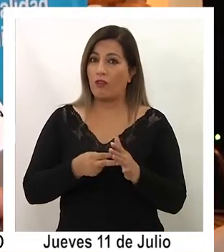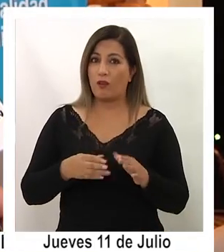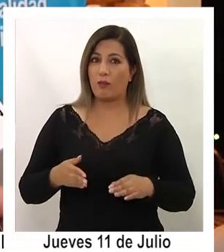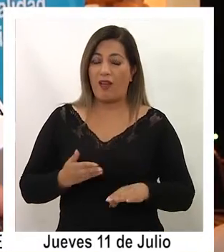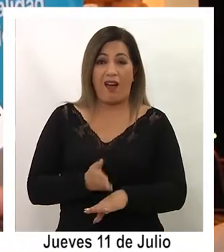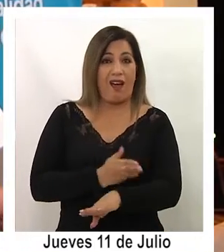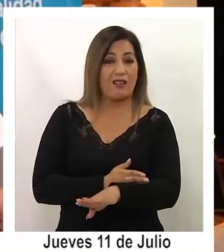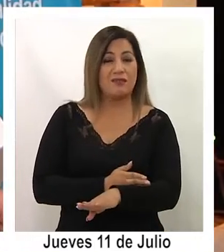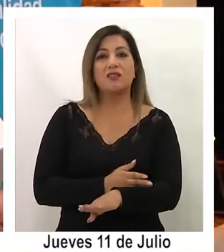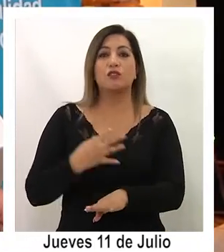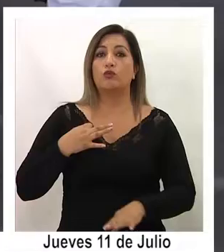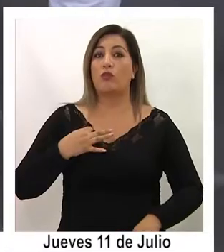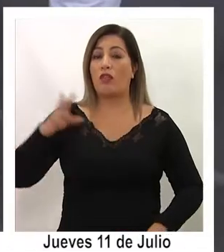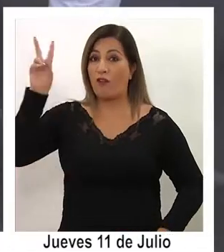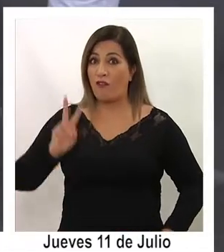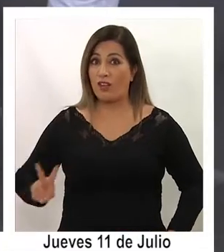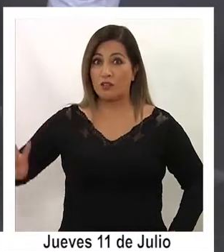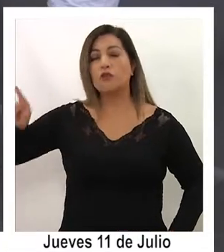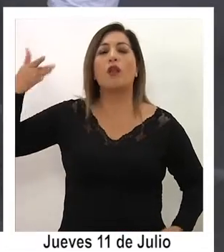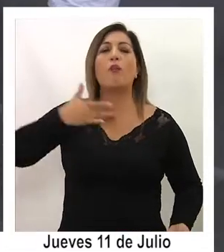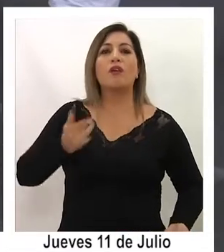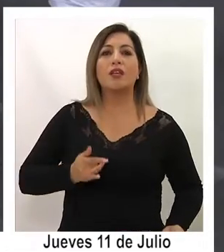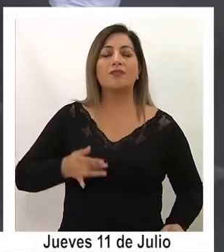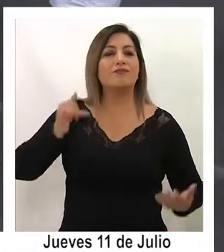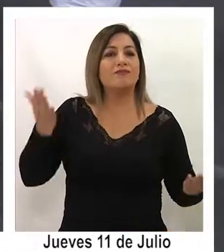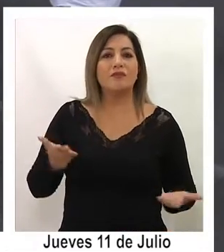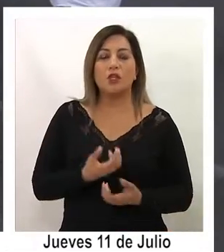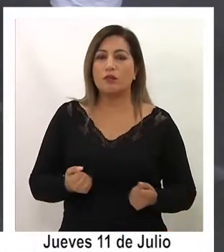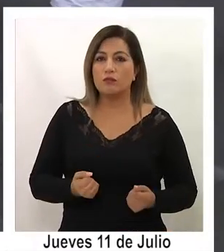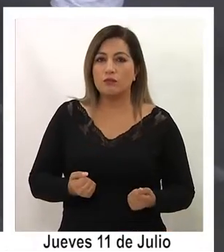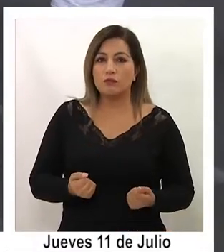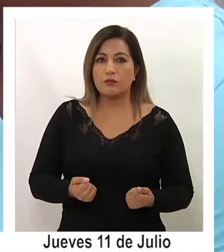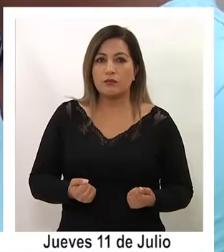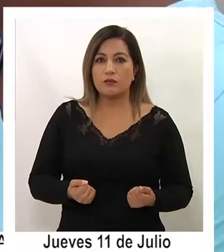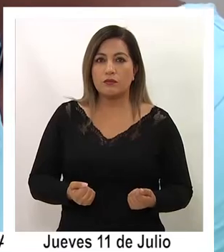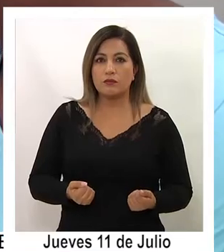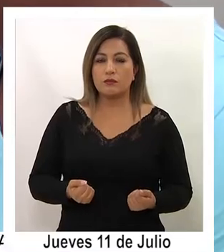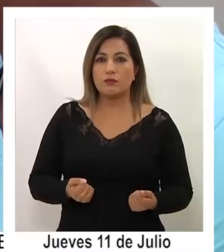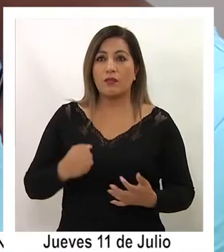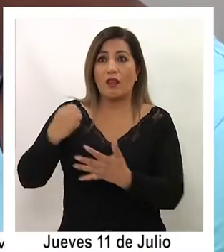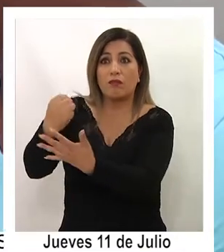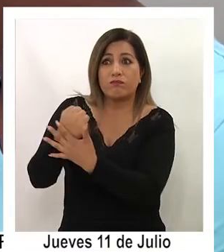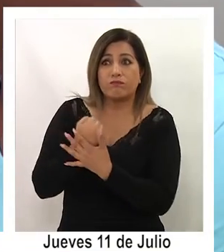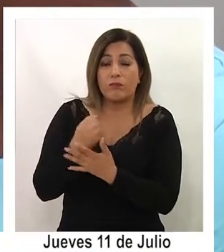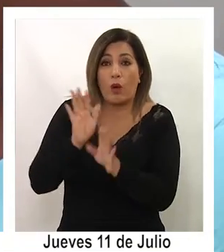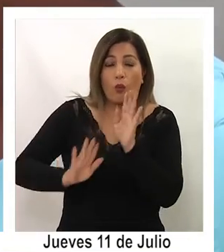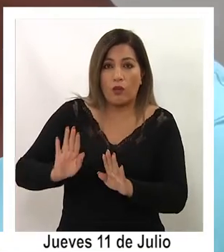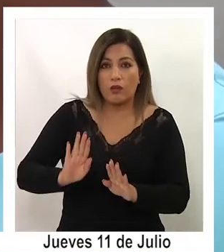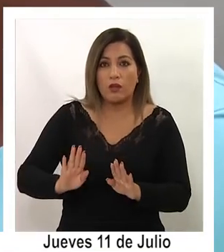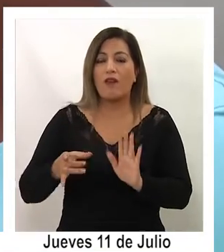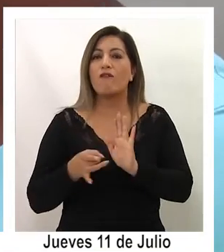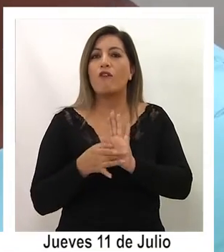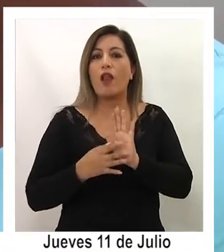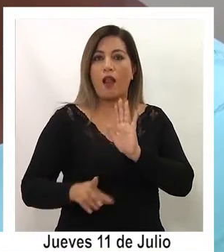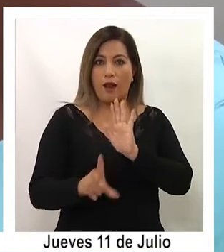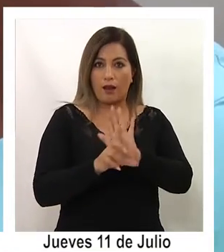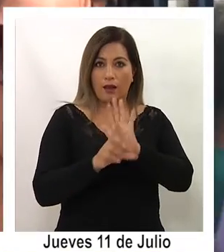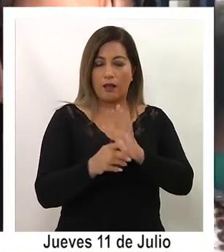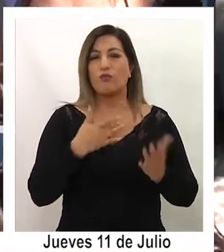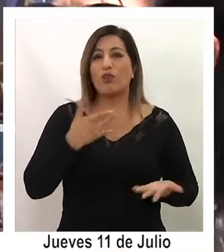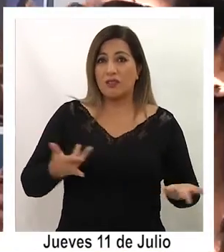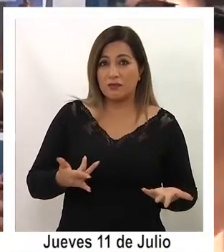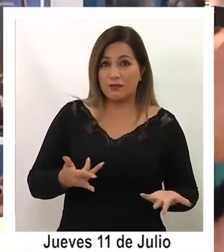antes de esta crisis de los ciudadanos venezolanos, porque simplemente ya no se les está otorgando refugio a nadie, se está vulnerando la ley,